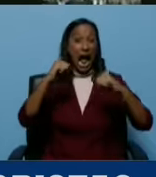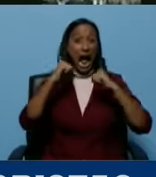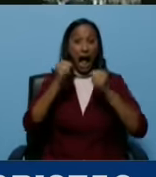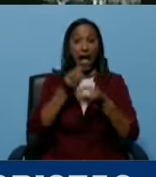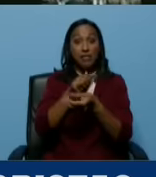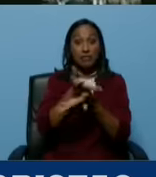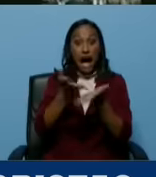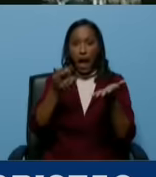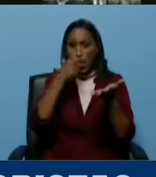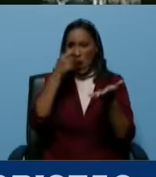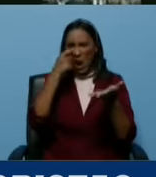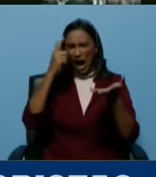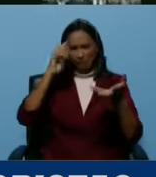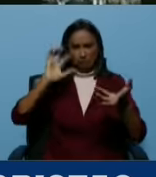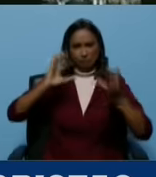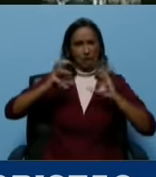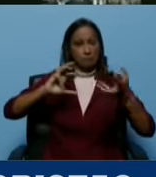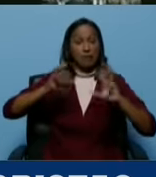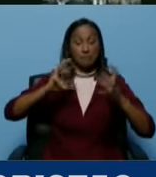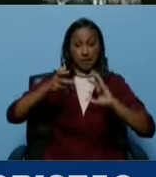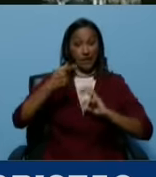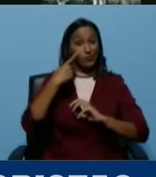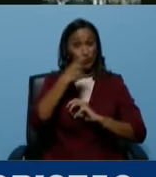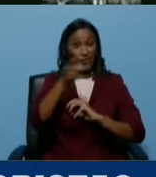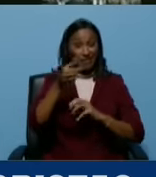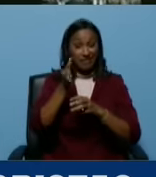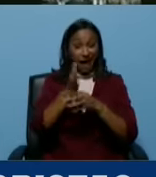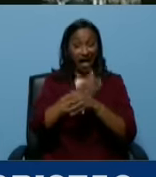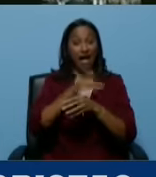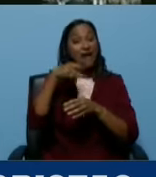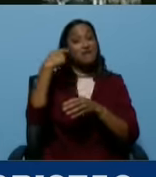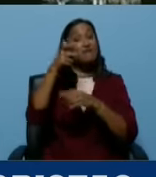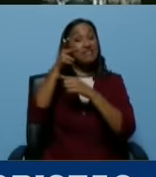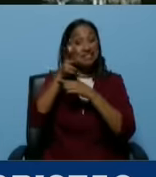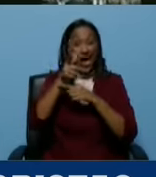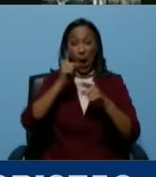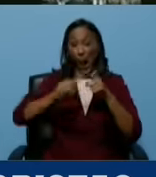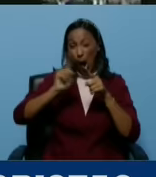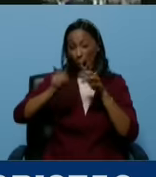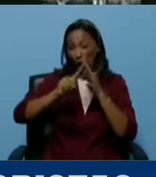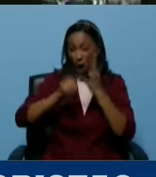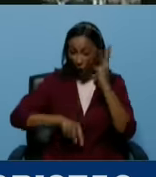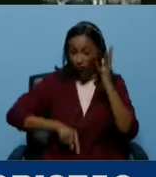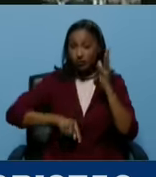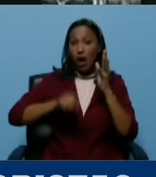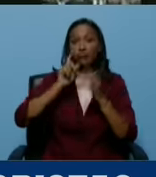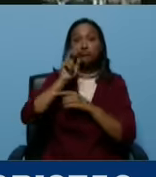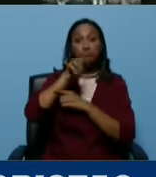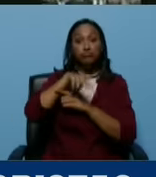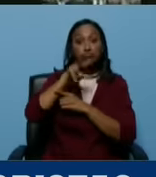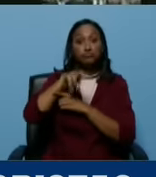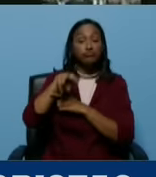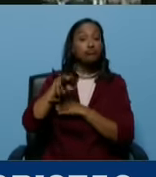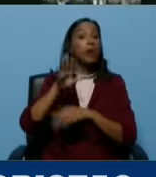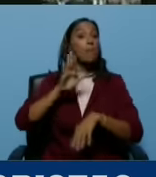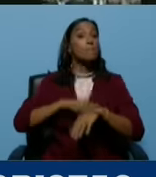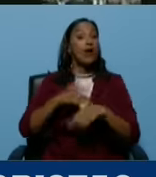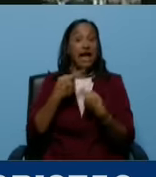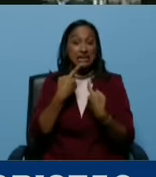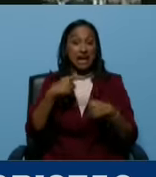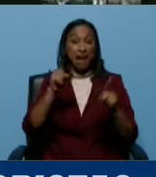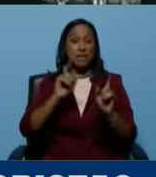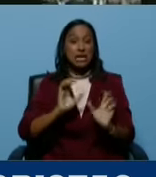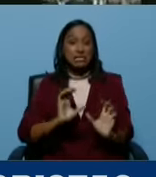ustedes lo han visto, se ha difundido demasiado. Ellos sí pudieron difundir en tiempo real, quemar